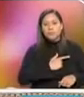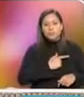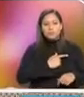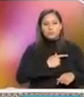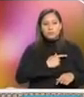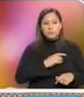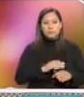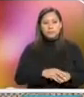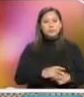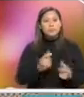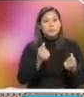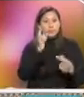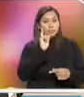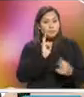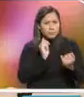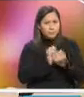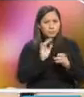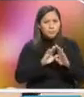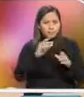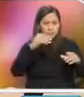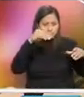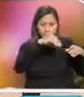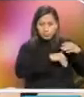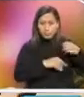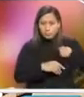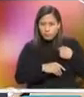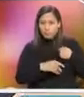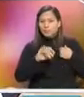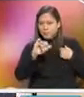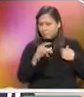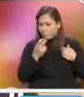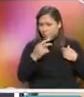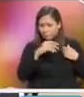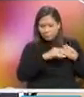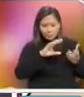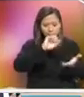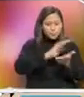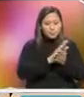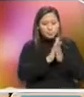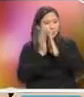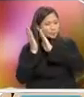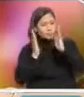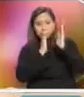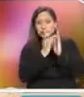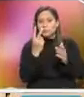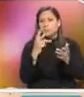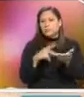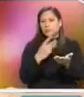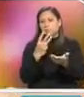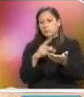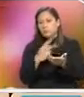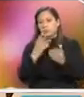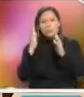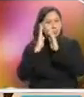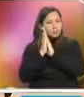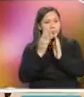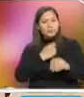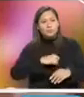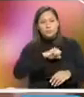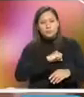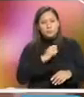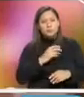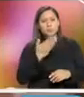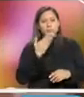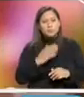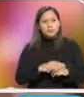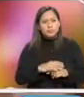sobre el cabello. Incluso hay mujeres, ¿no?, que lo cargan en su bolso. Exactamente. Se lo ponen como 2, 3 veces al día para nutrir y hidratar el cabello, y